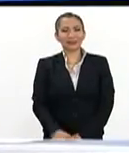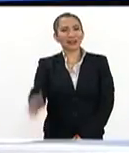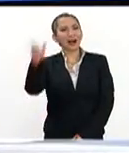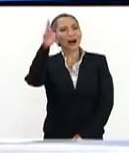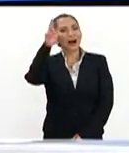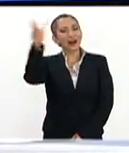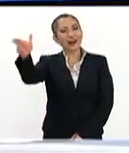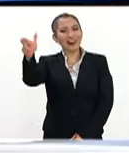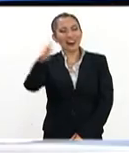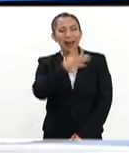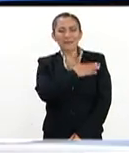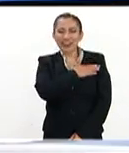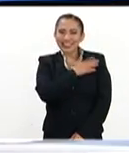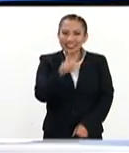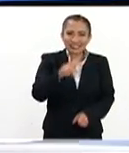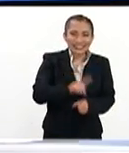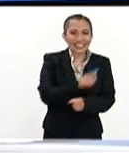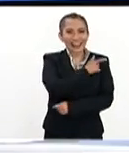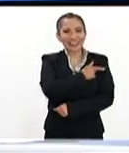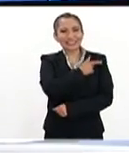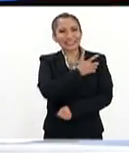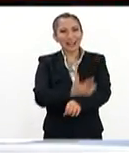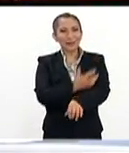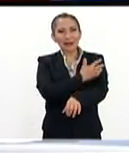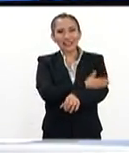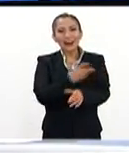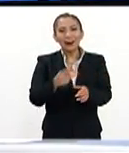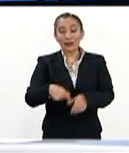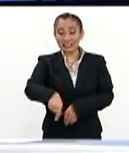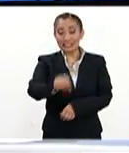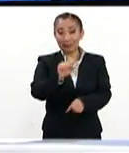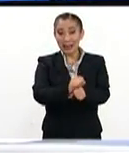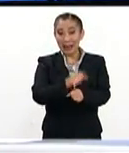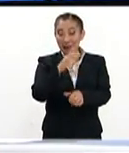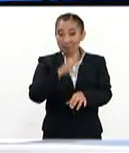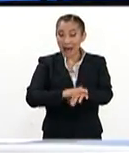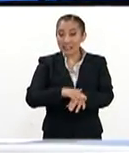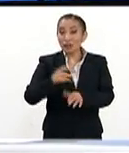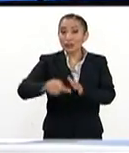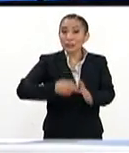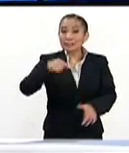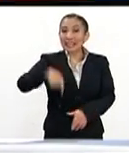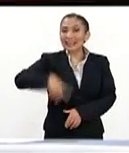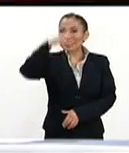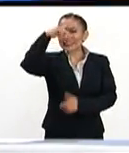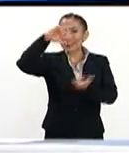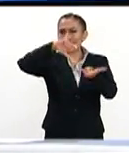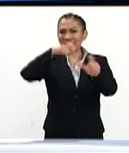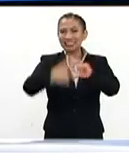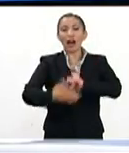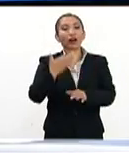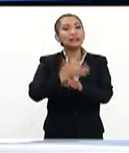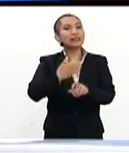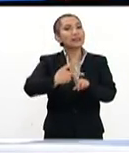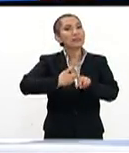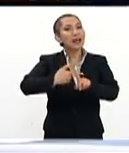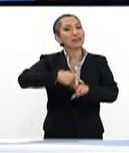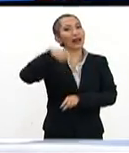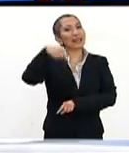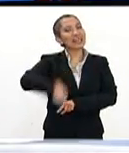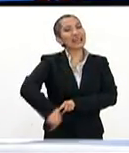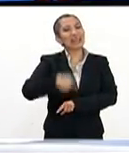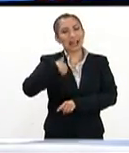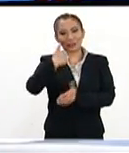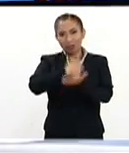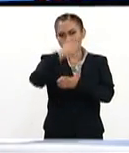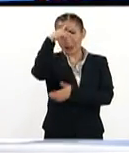Hola, ¿qué tal? Muy buenos días, qué gusto que nos acompañen una semana más y en una edición más de México al Día. En este momento la temperatura